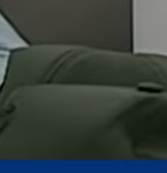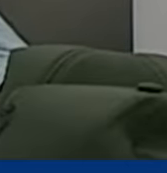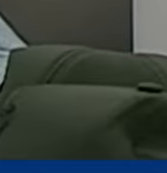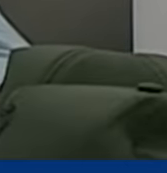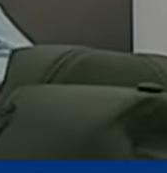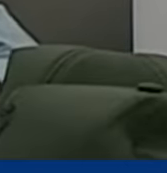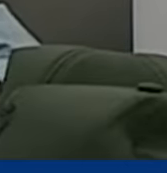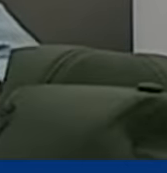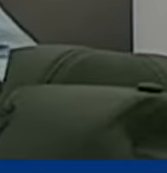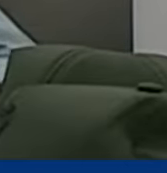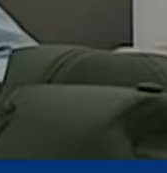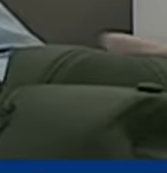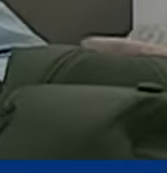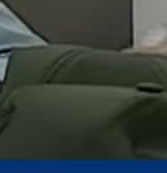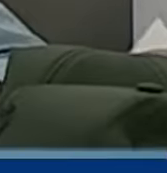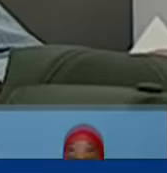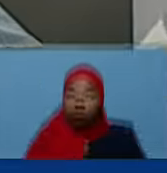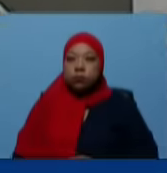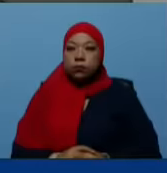Miraflores.